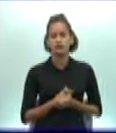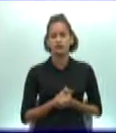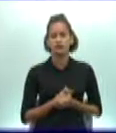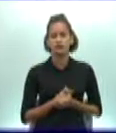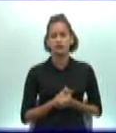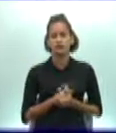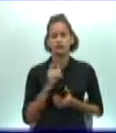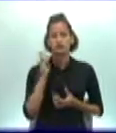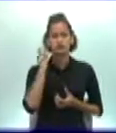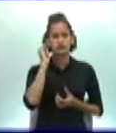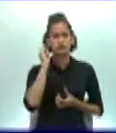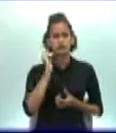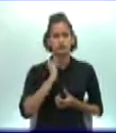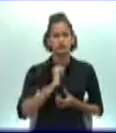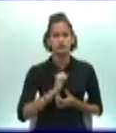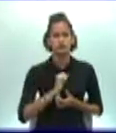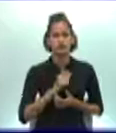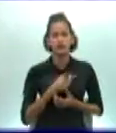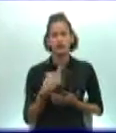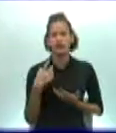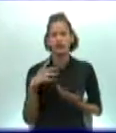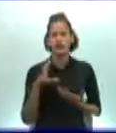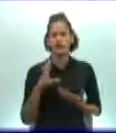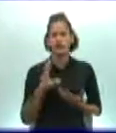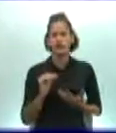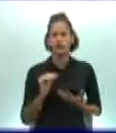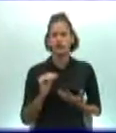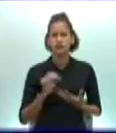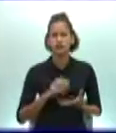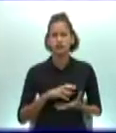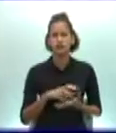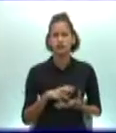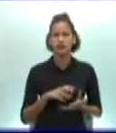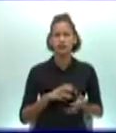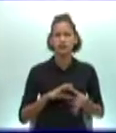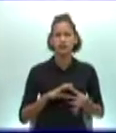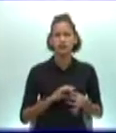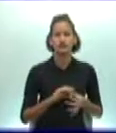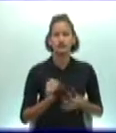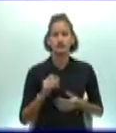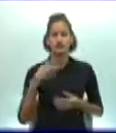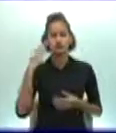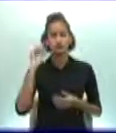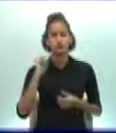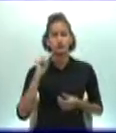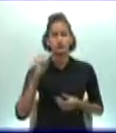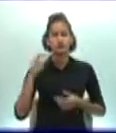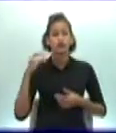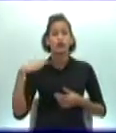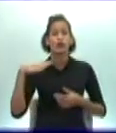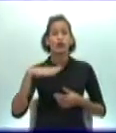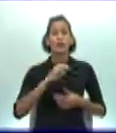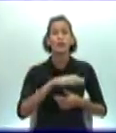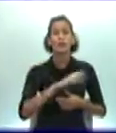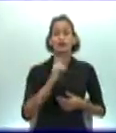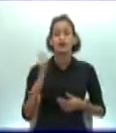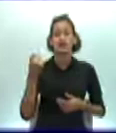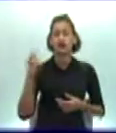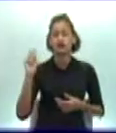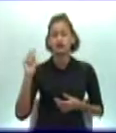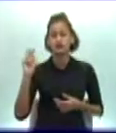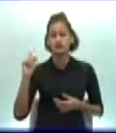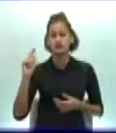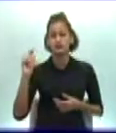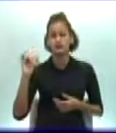la posición geográfica de Cuba? Por el mar de las Antillas anda un barco de papel.